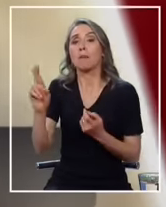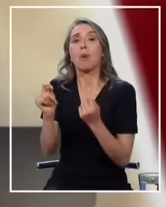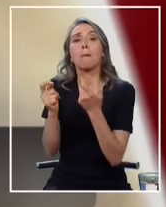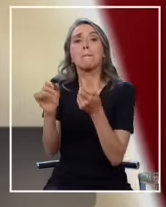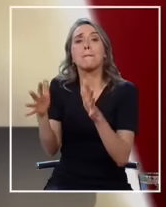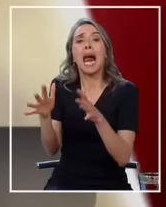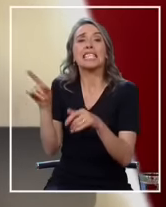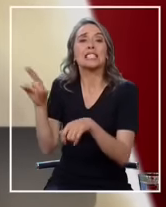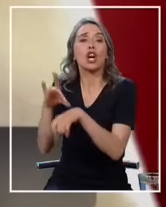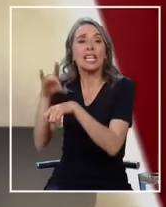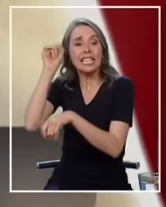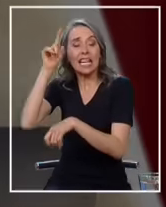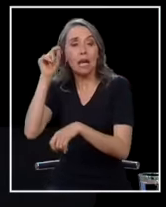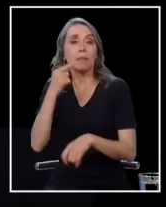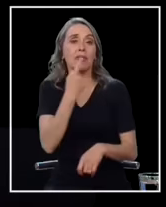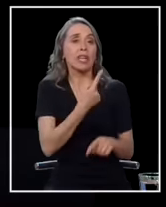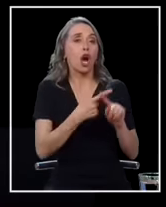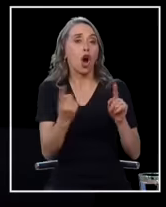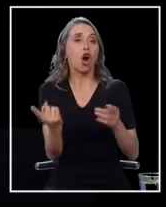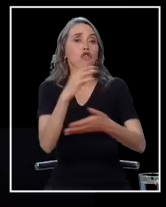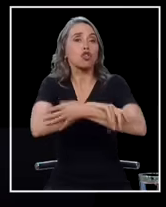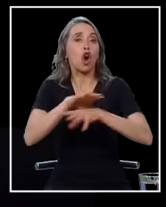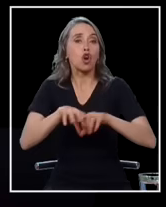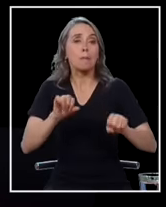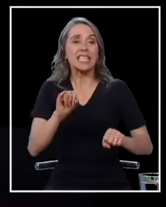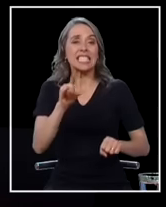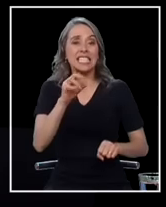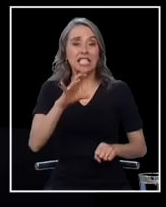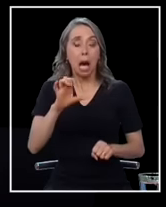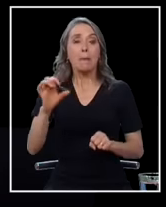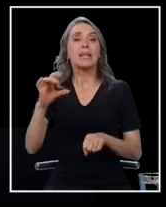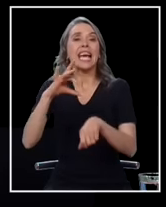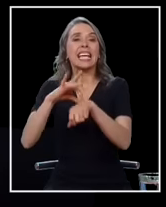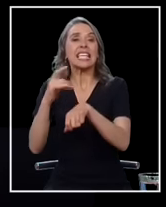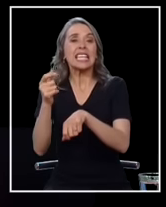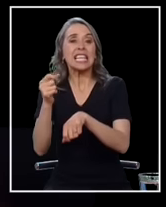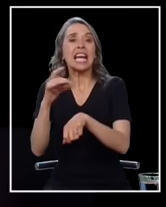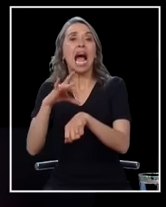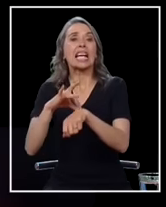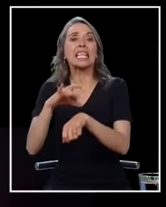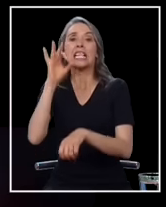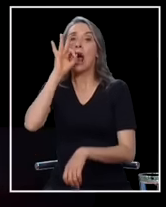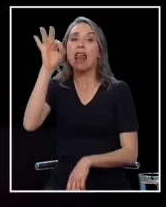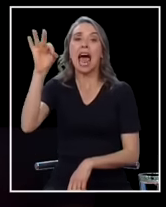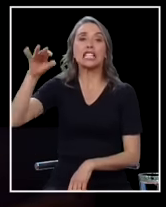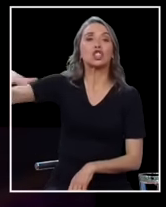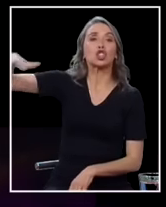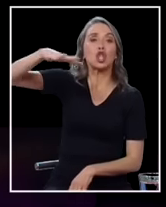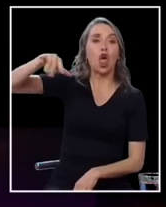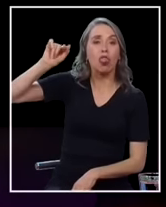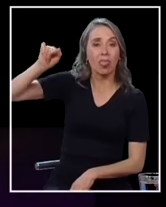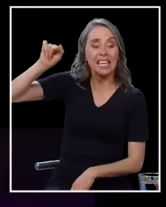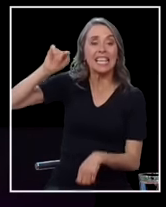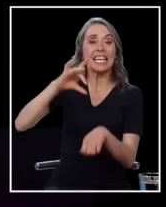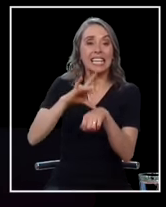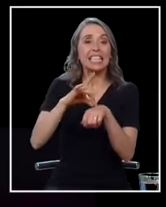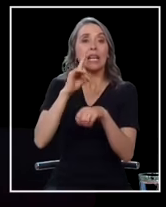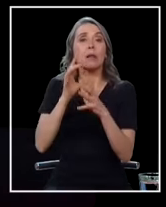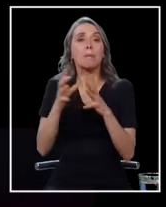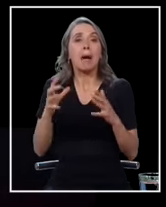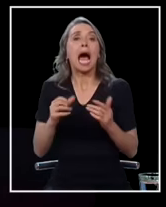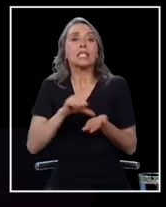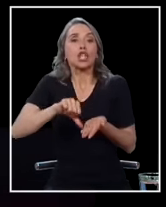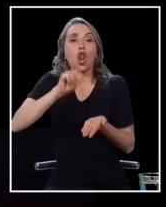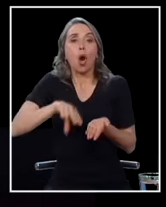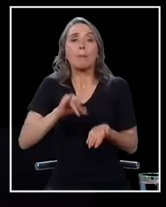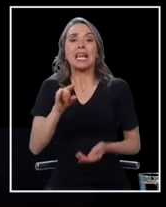a la... El otro convenio que tiene es con una clínica similar, es con la clínica Las Condes, que ahí tiene una mayor cobertura,